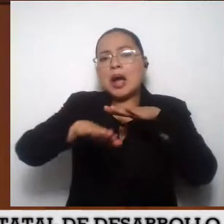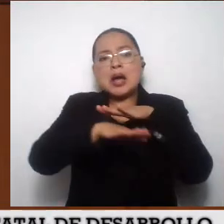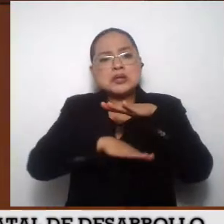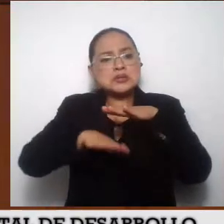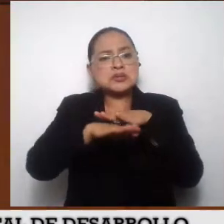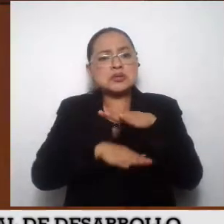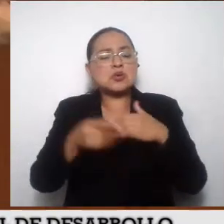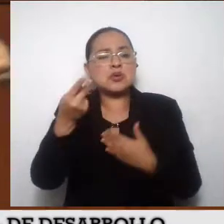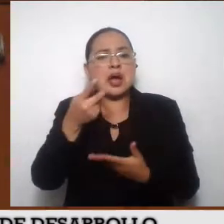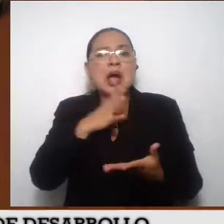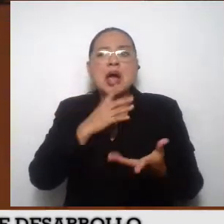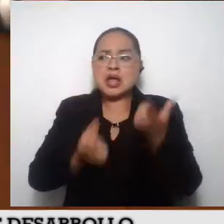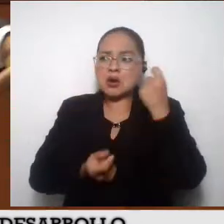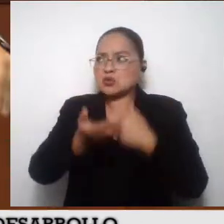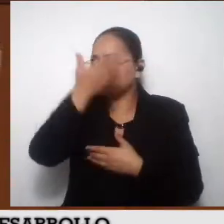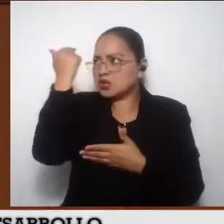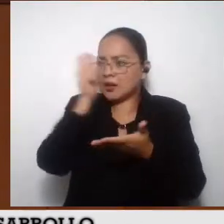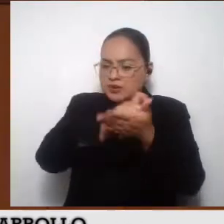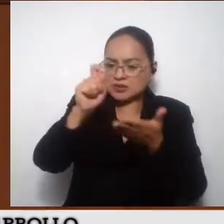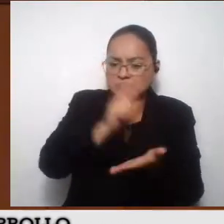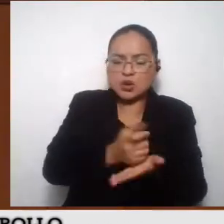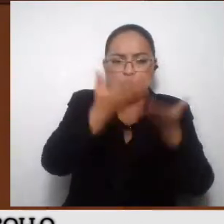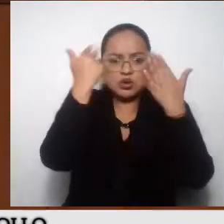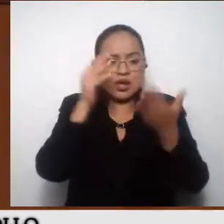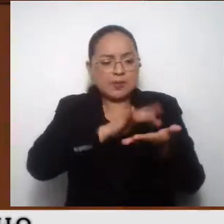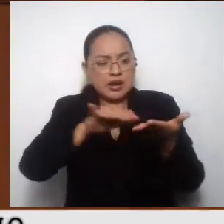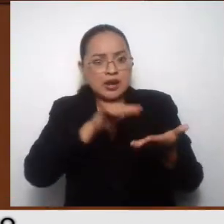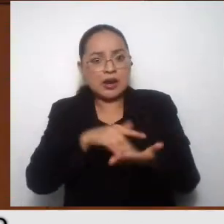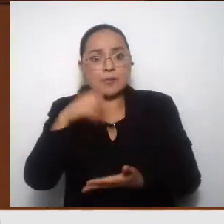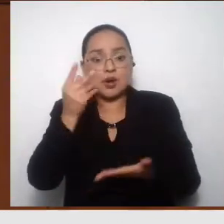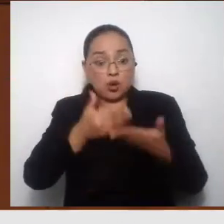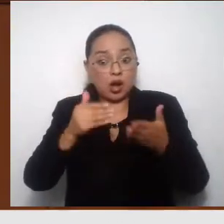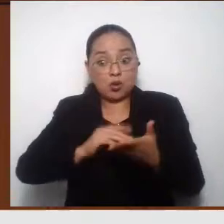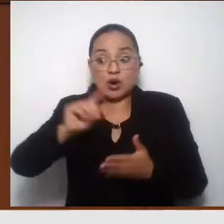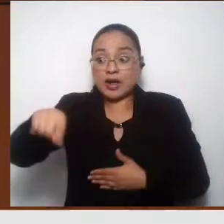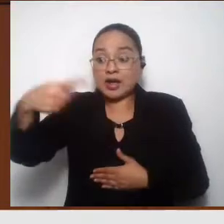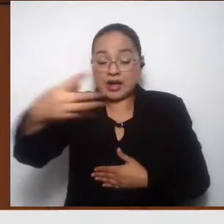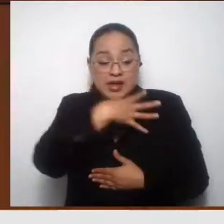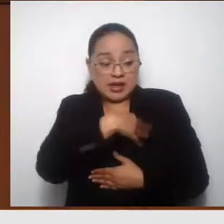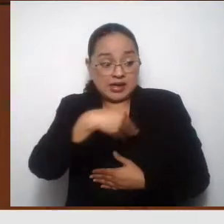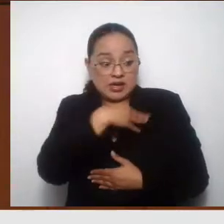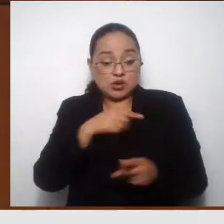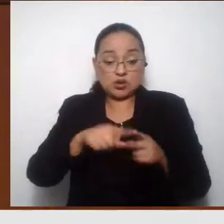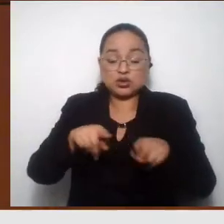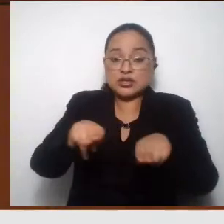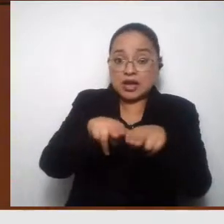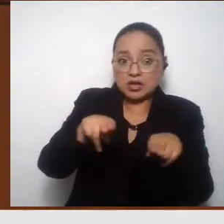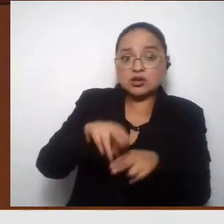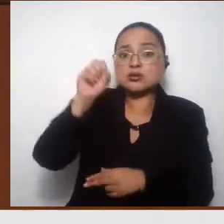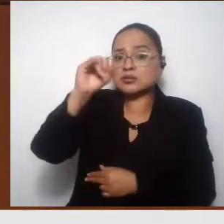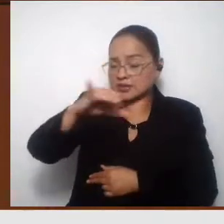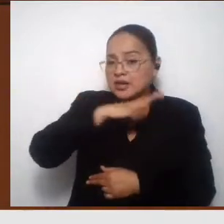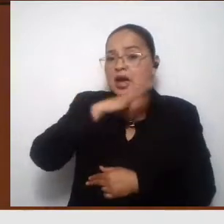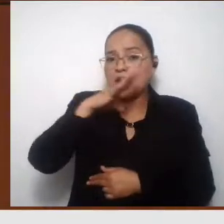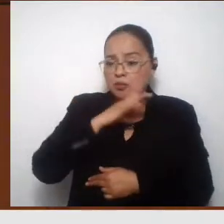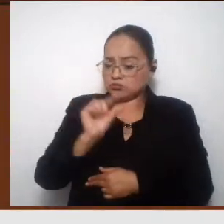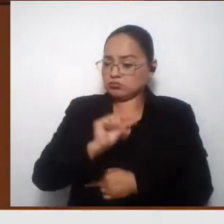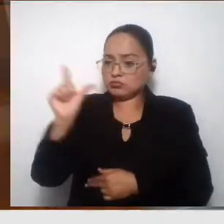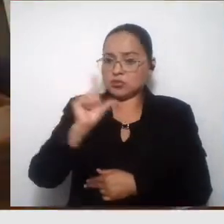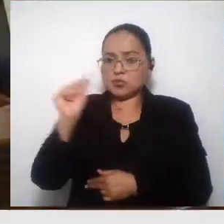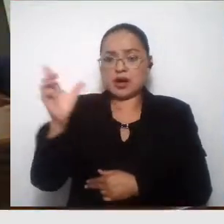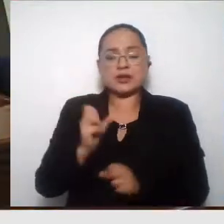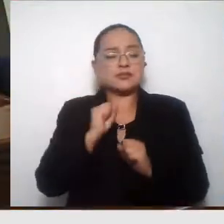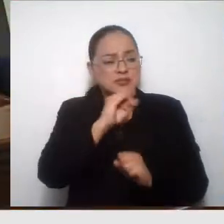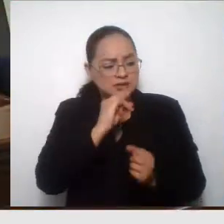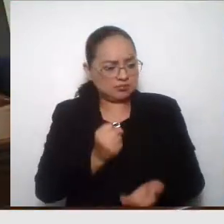analfabetas muchos. Hoy sus hijos y sus nietos son profesionales. Por supuesto que se ha invertido en este tema, como en infraestructura, como